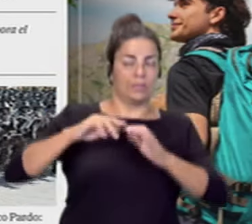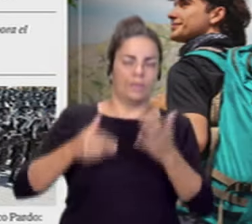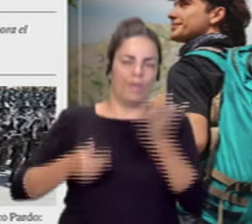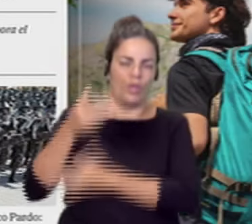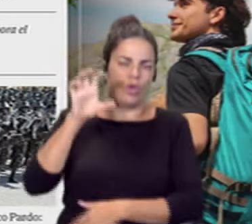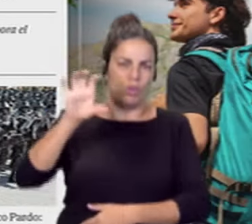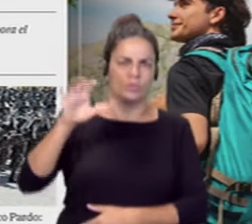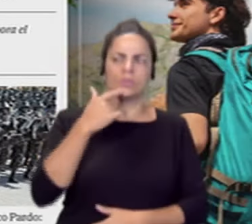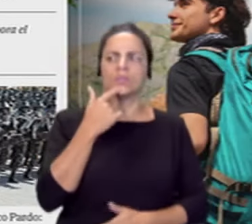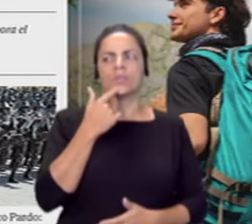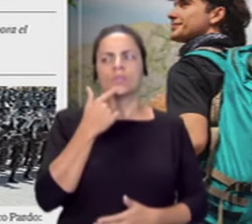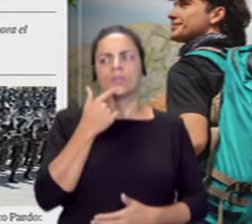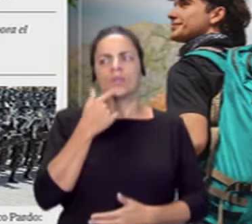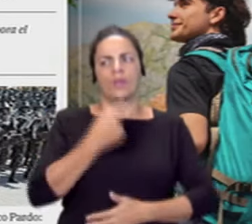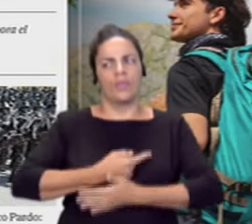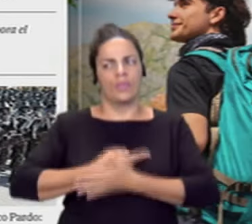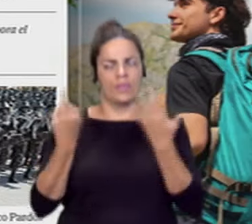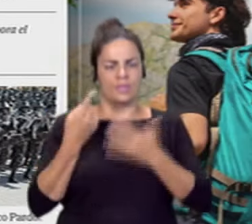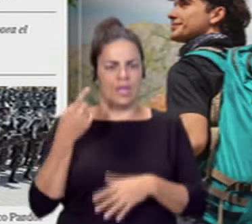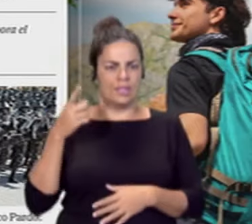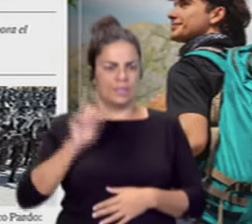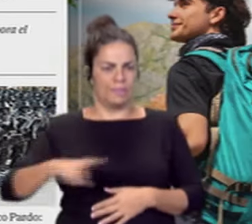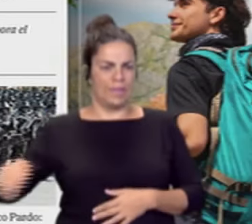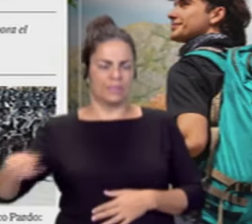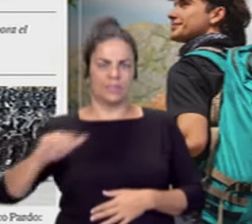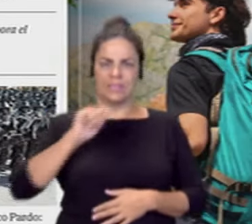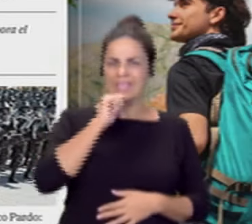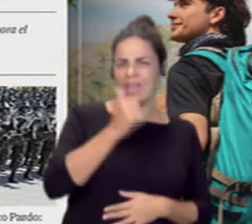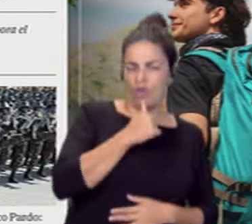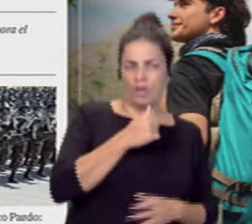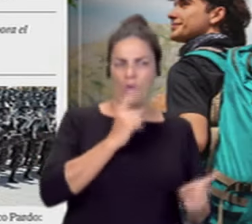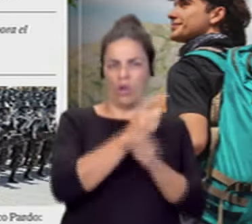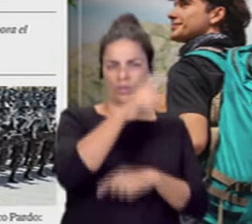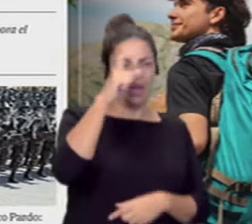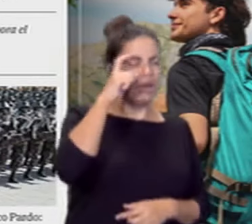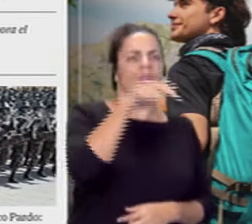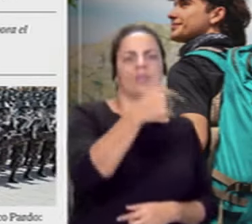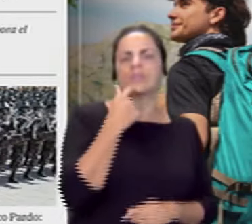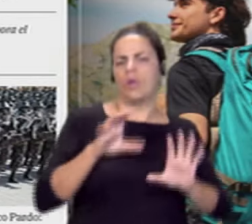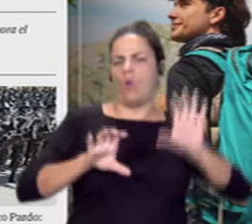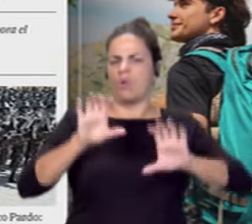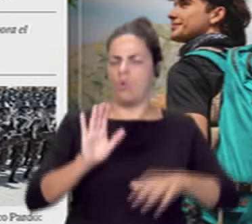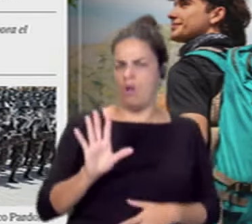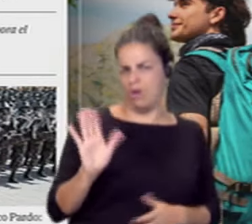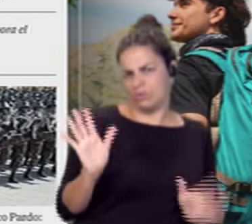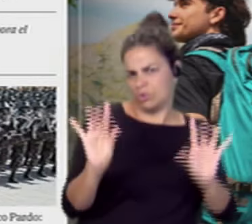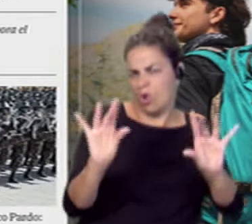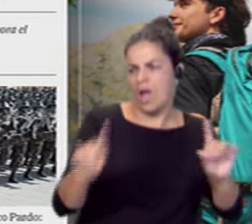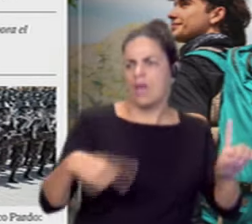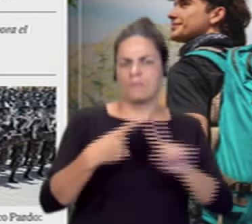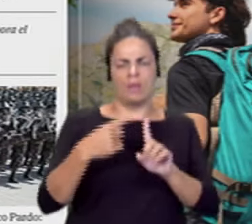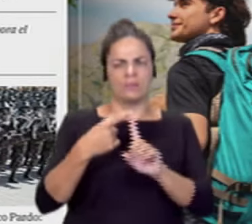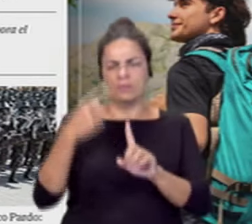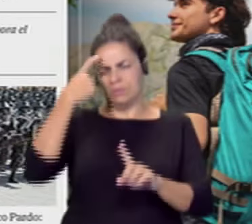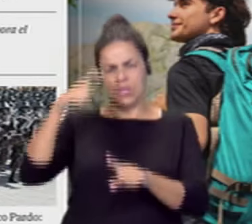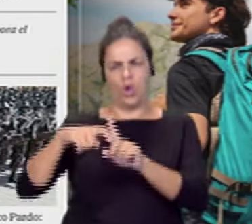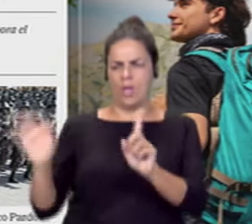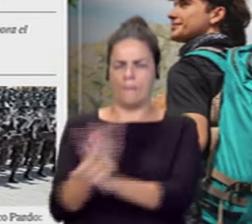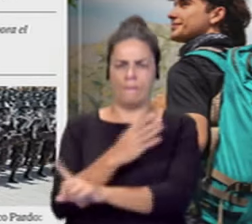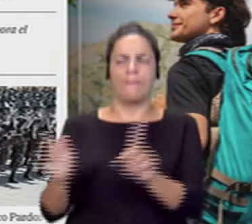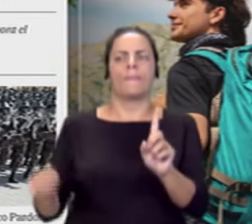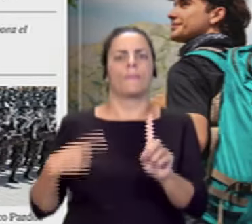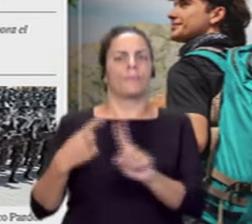meses de anónimos contra Errejón, de tocar el culo a ser un maltratador psicológico y una diputada mediadora. Ya decimos mucha información